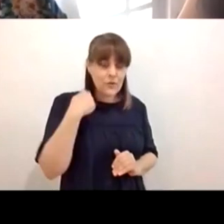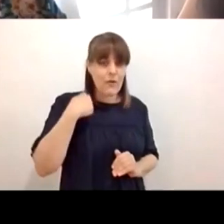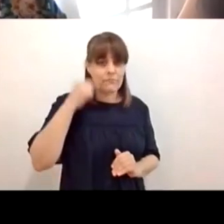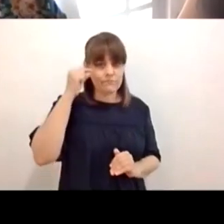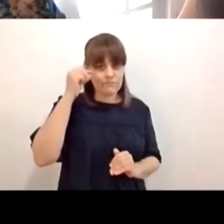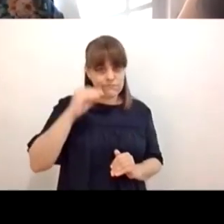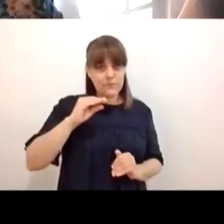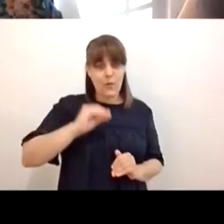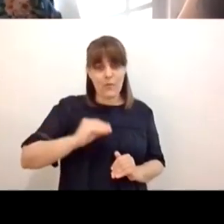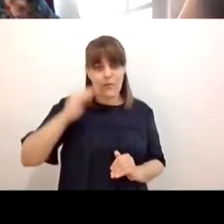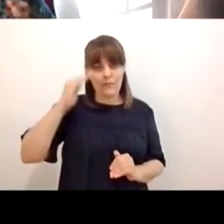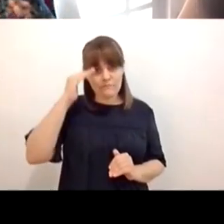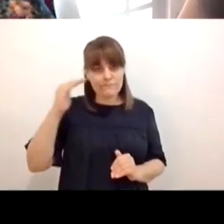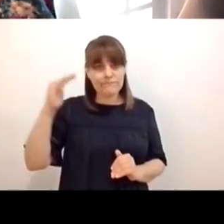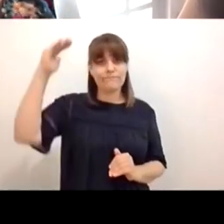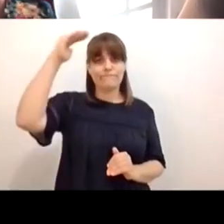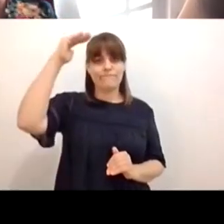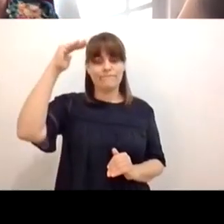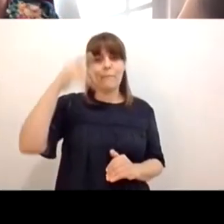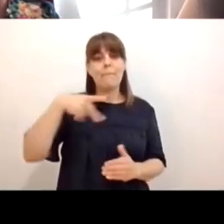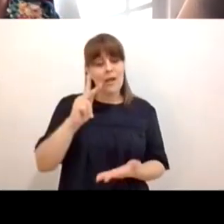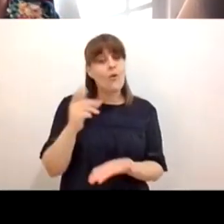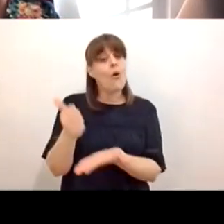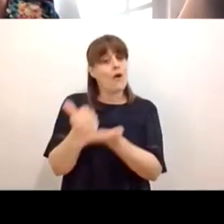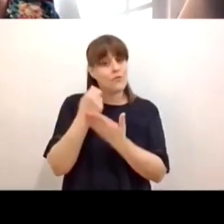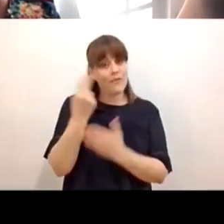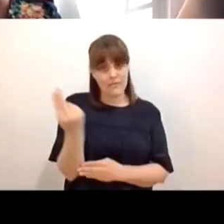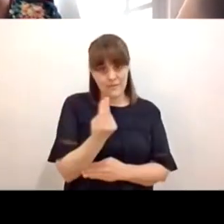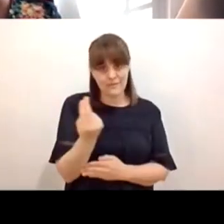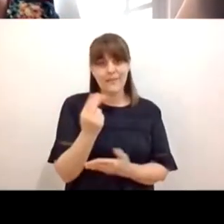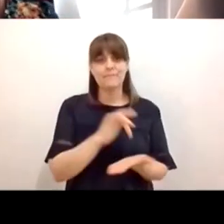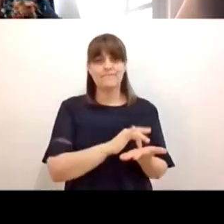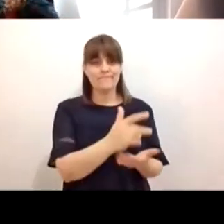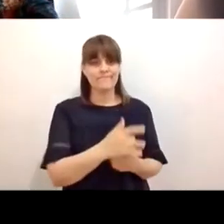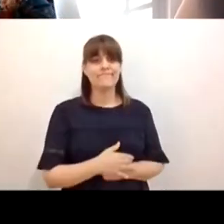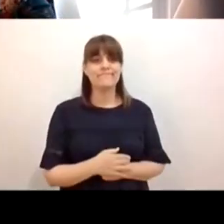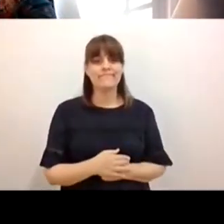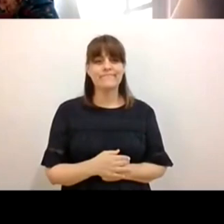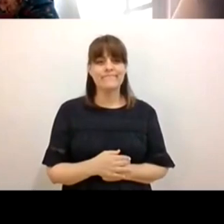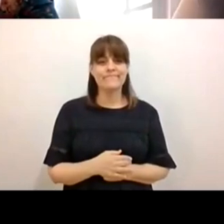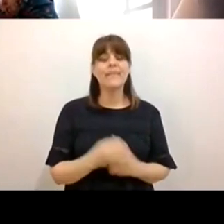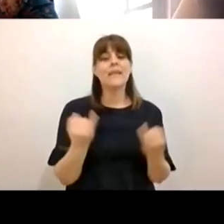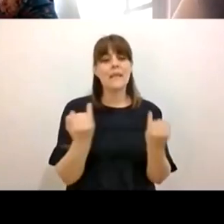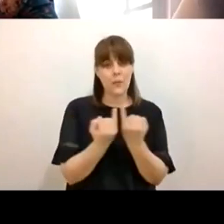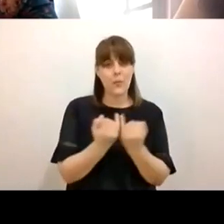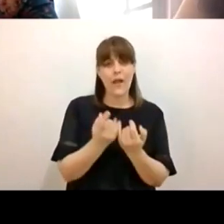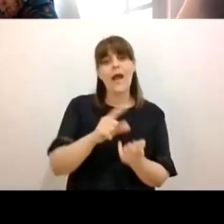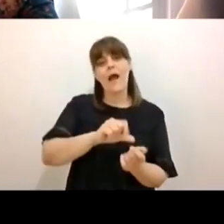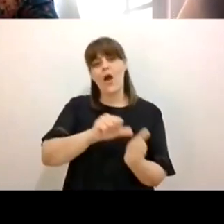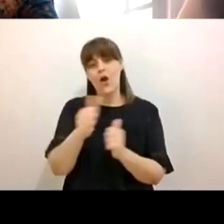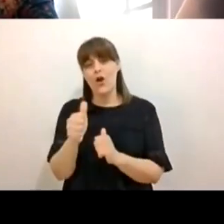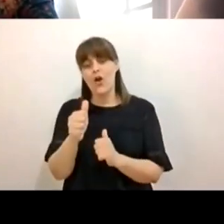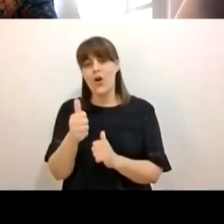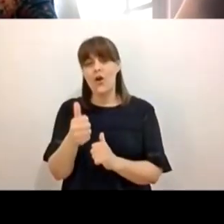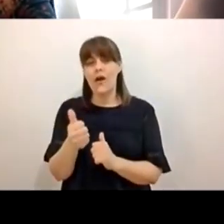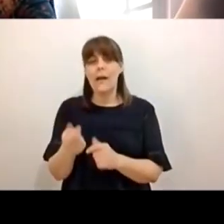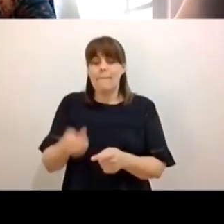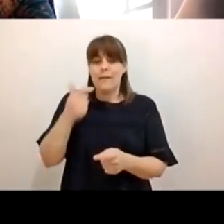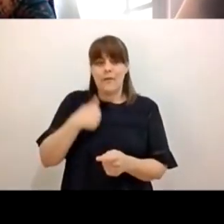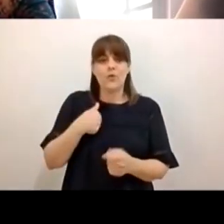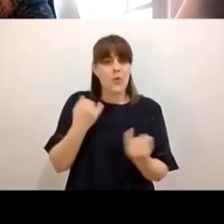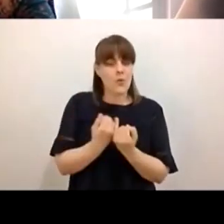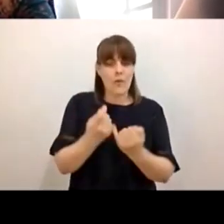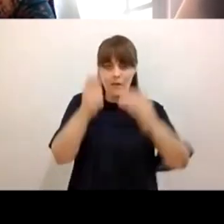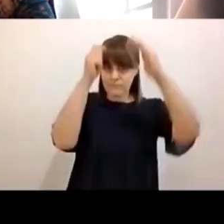necesita ayuda y acompañamiento gracias yo quiero también ponerme un momento antes de pasarle la palabra a Alejandro la cachucha de mamá un